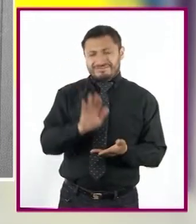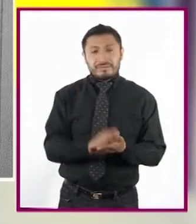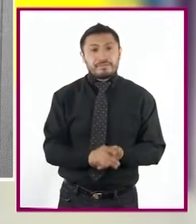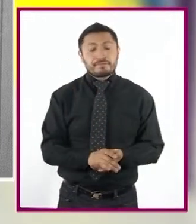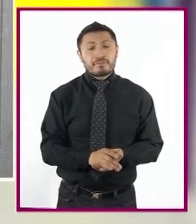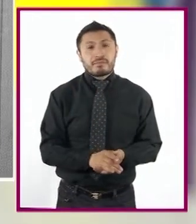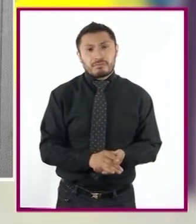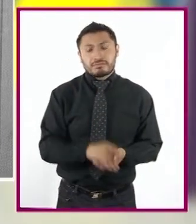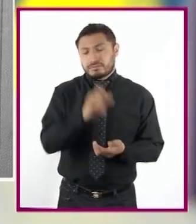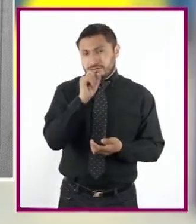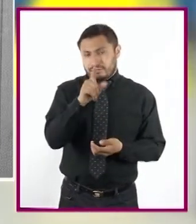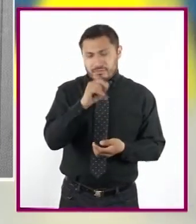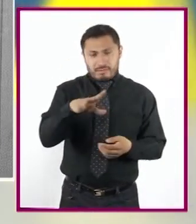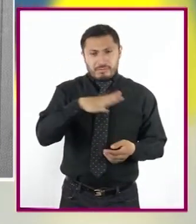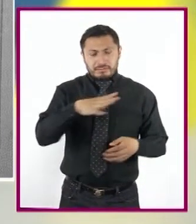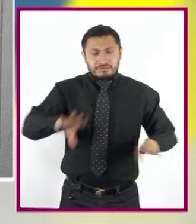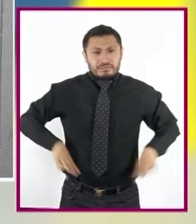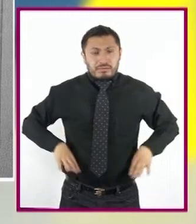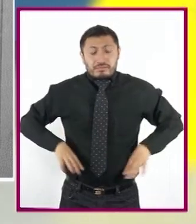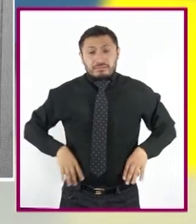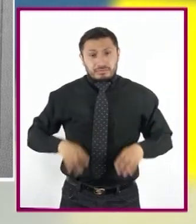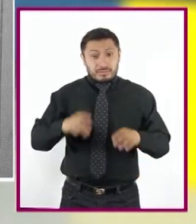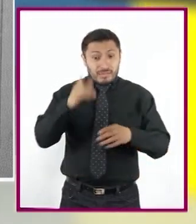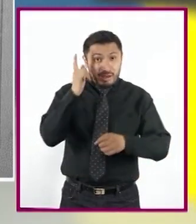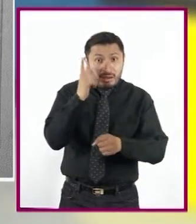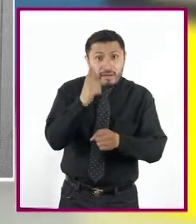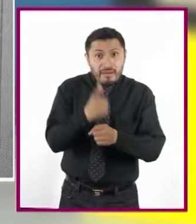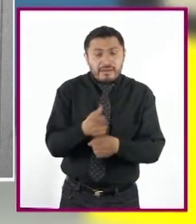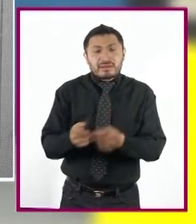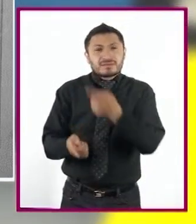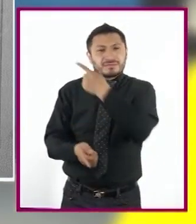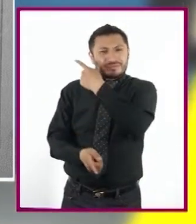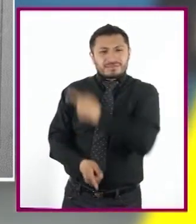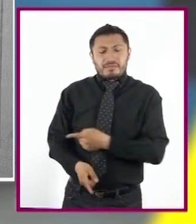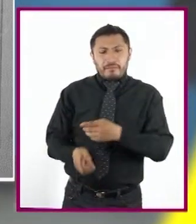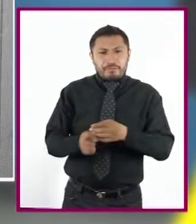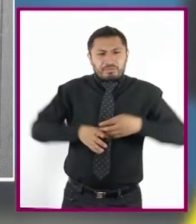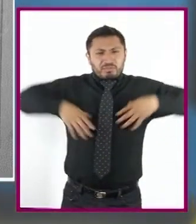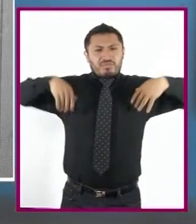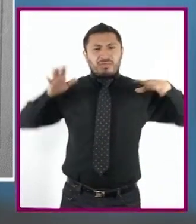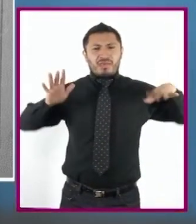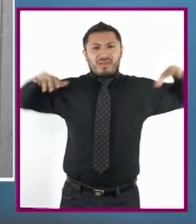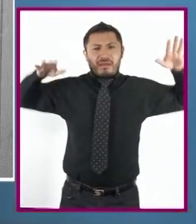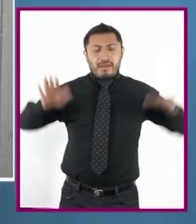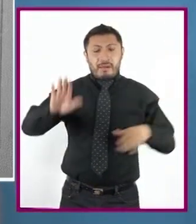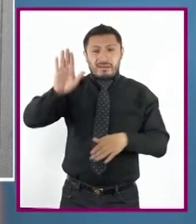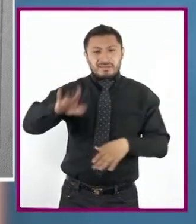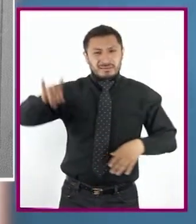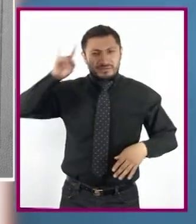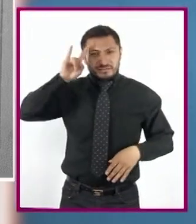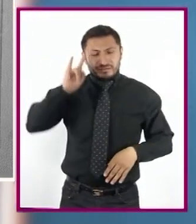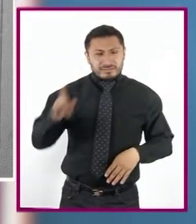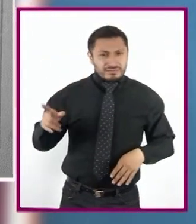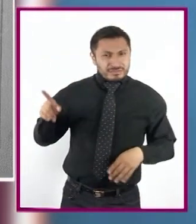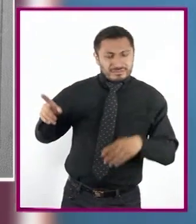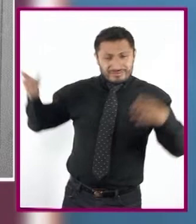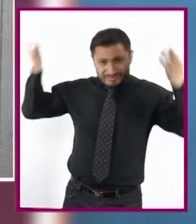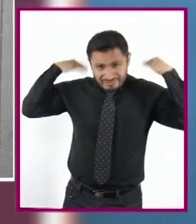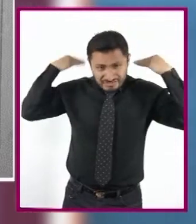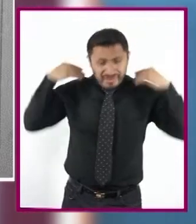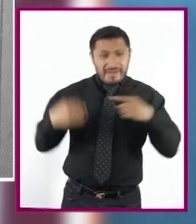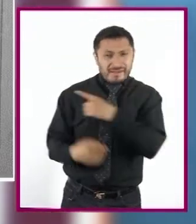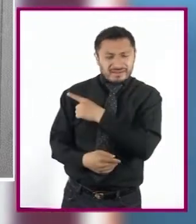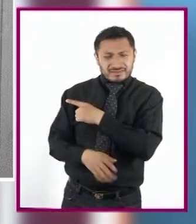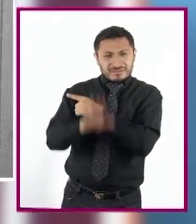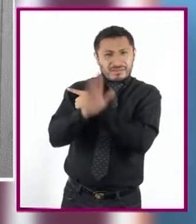Además, el aspecto más revelador de este descontento se destaca con las alas de demonio que tiene Porfirio Díaz en la espalda, en las cuales